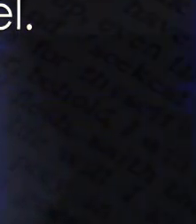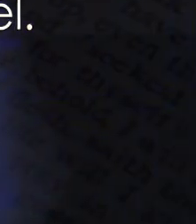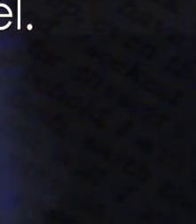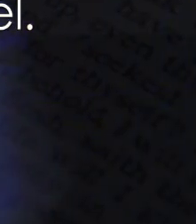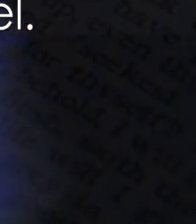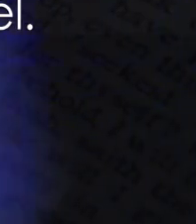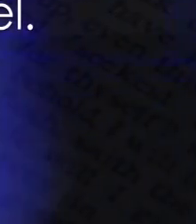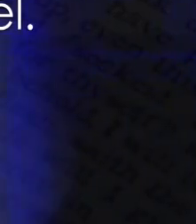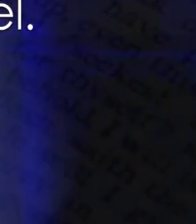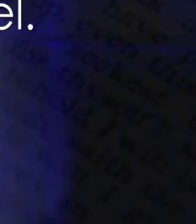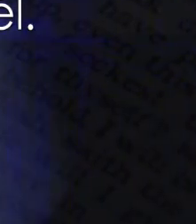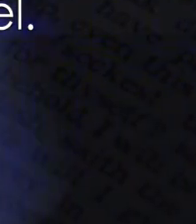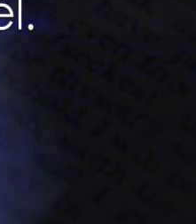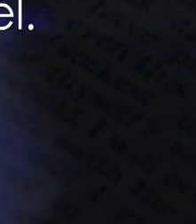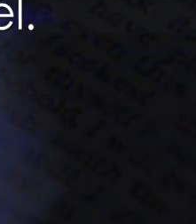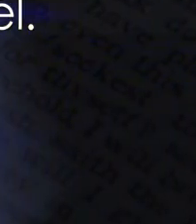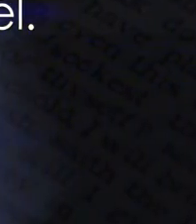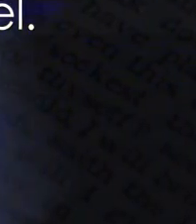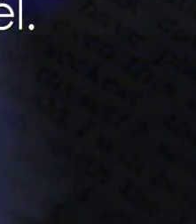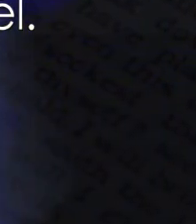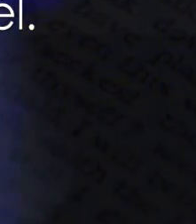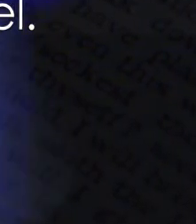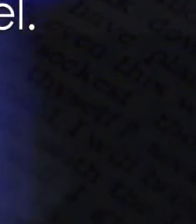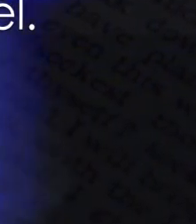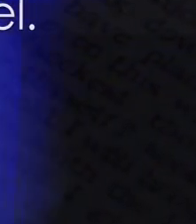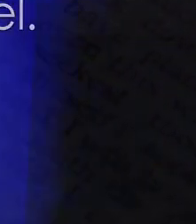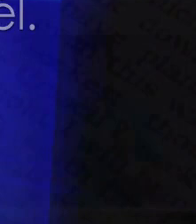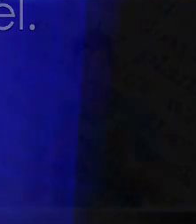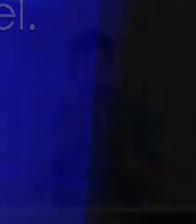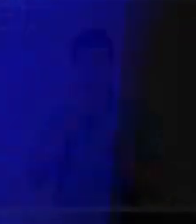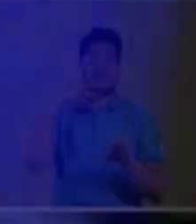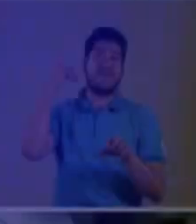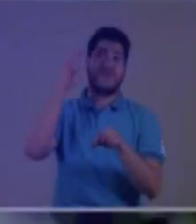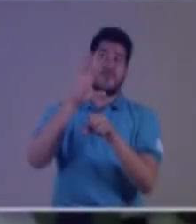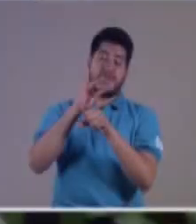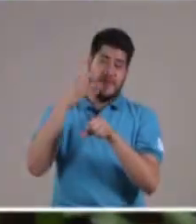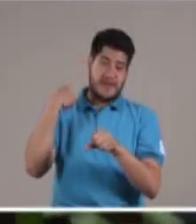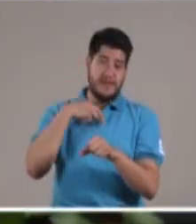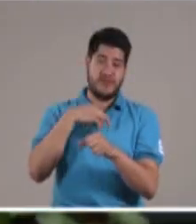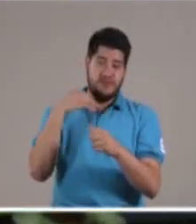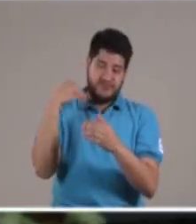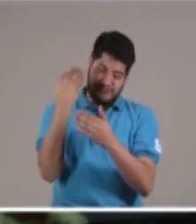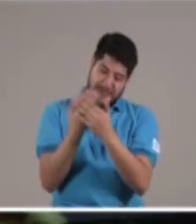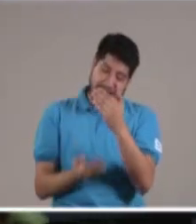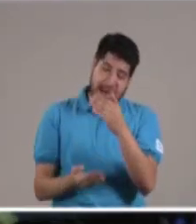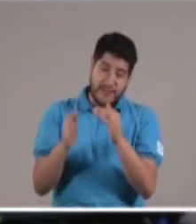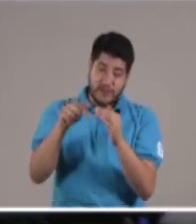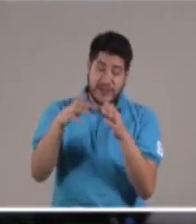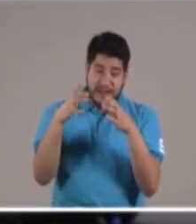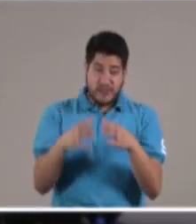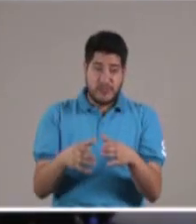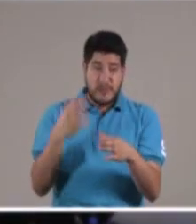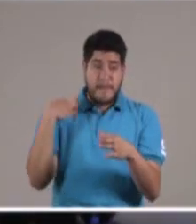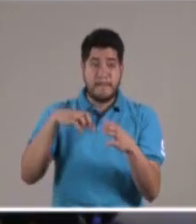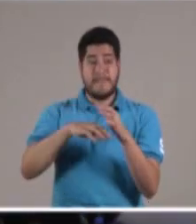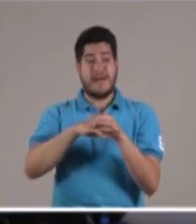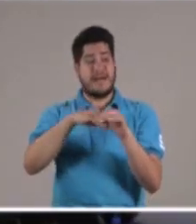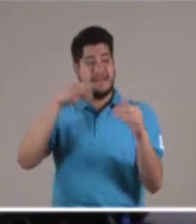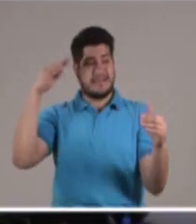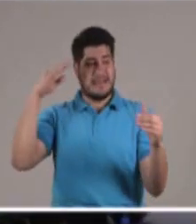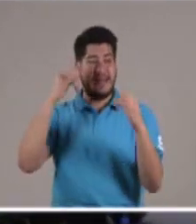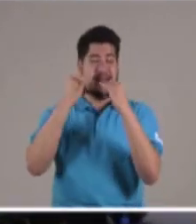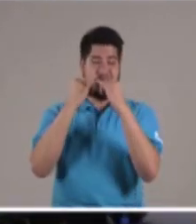pero era un trato para su alma Dios permite a veces que uno caiga en esos Pozos para salir de una manera